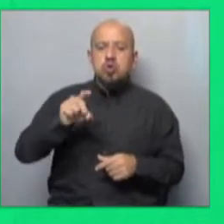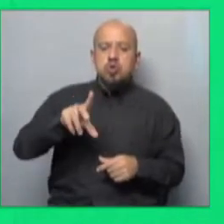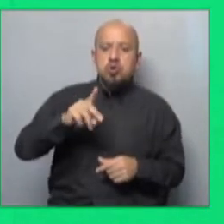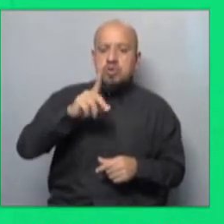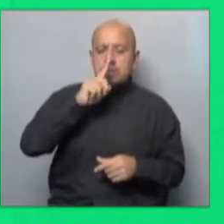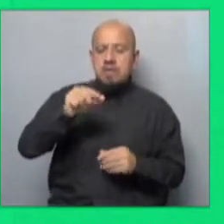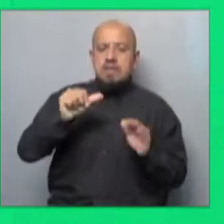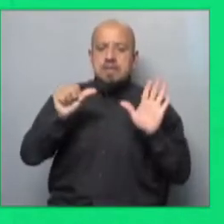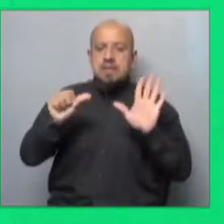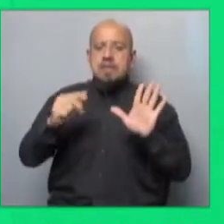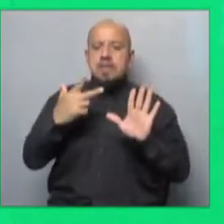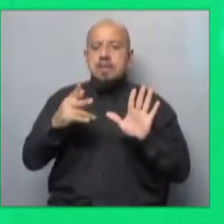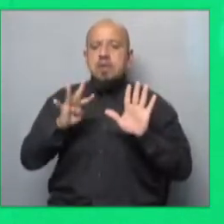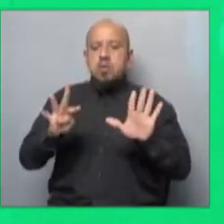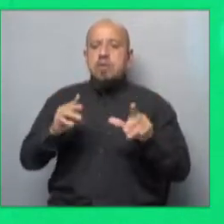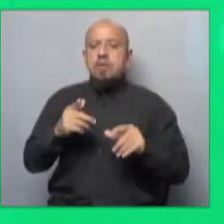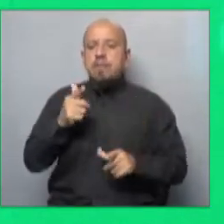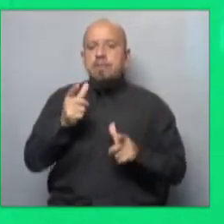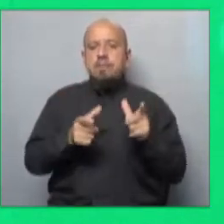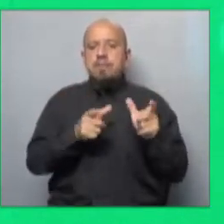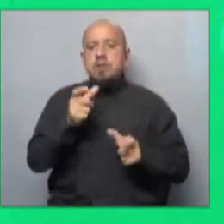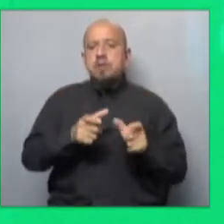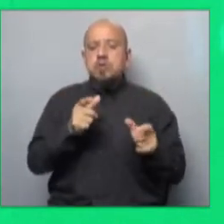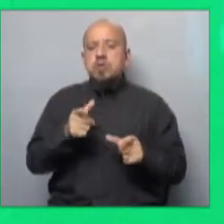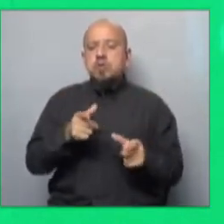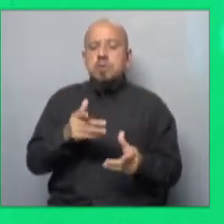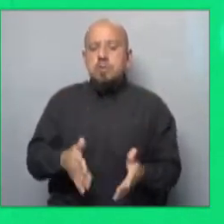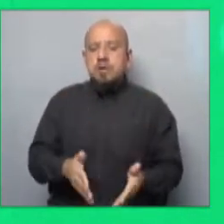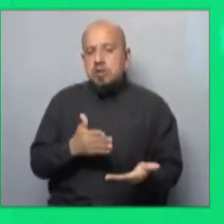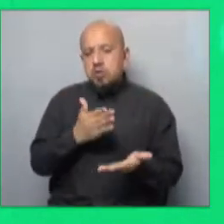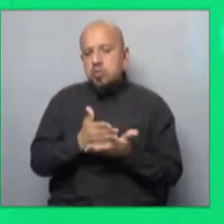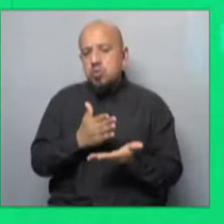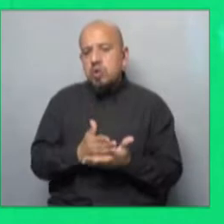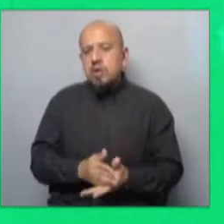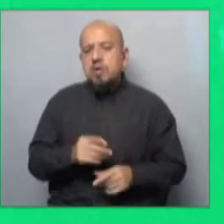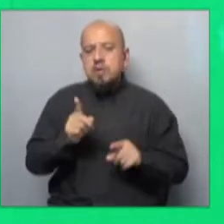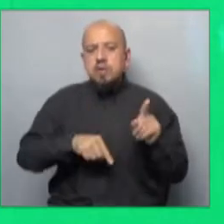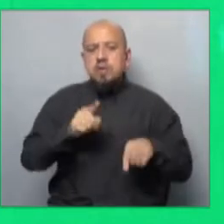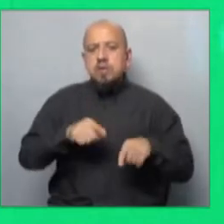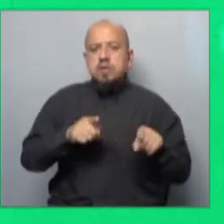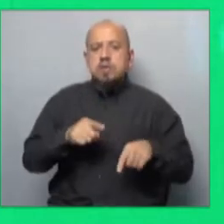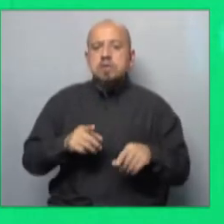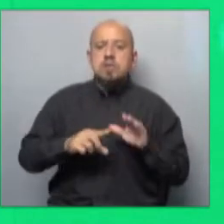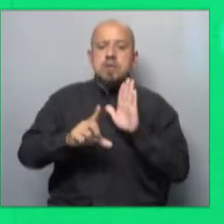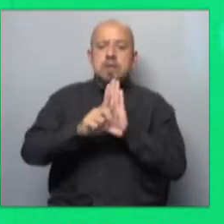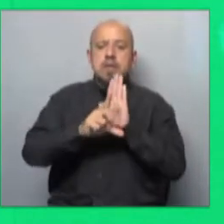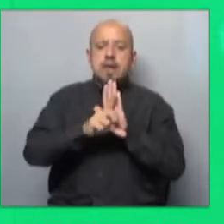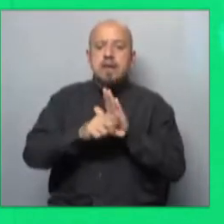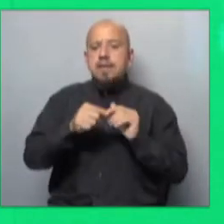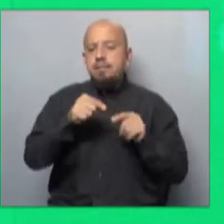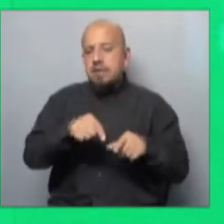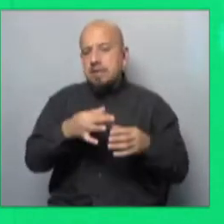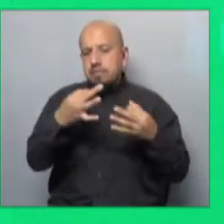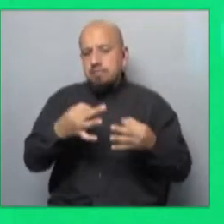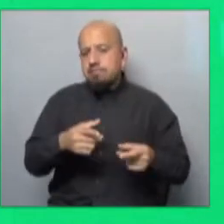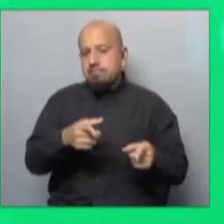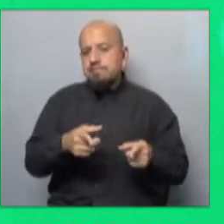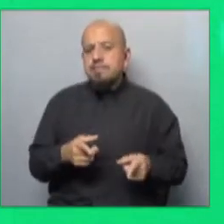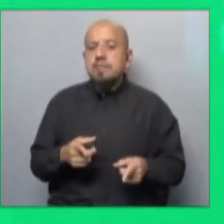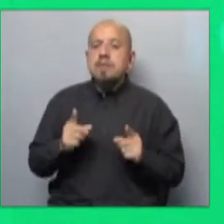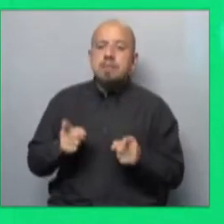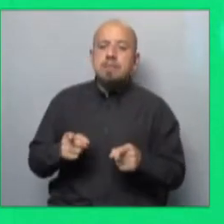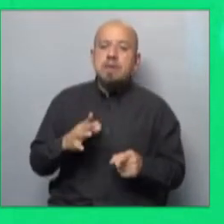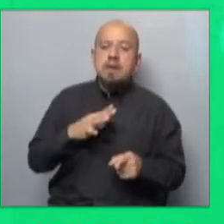639 asistencias a los procesos de regularización lo que tiene que ver con el estatus legal de estas personas en nuestro país y